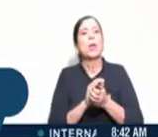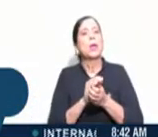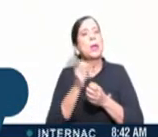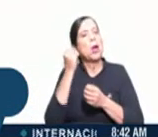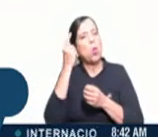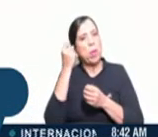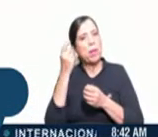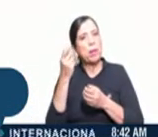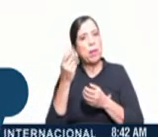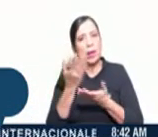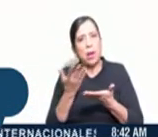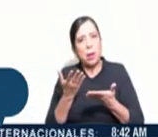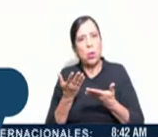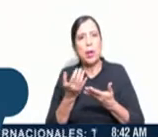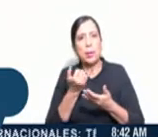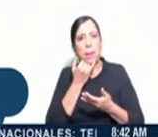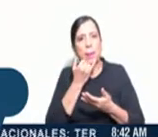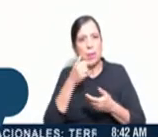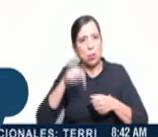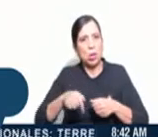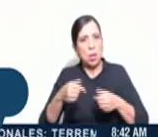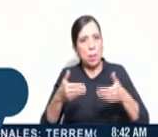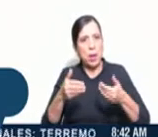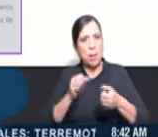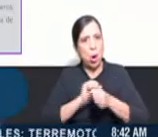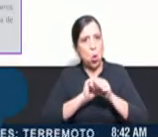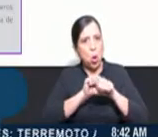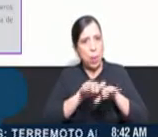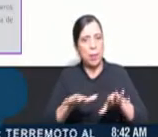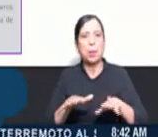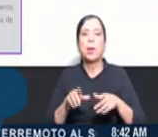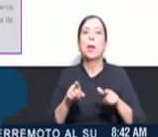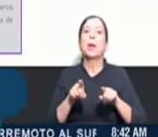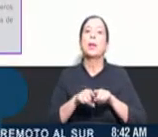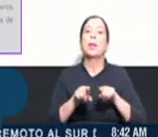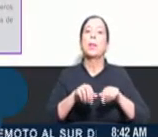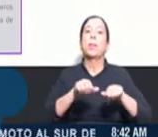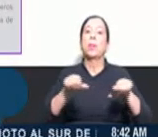pasando. También tenemos disponibles, por ejemplo, en las áreas de